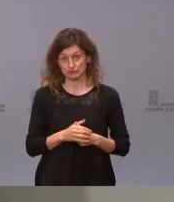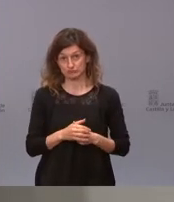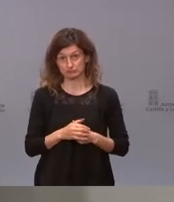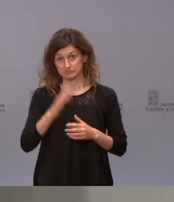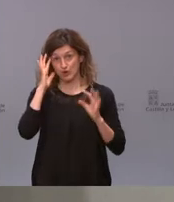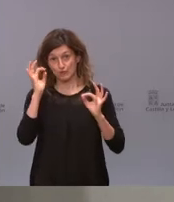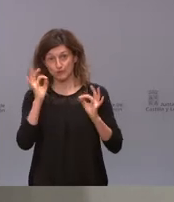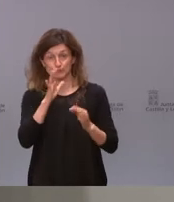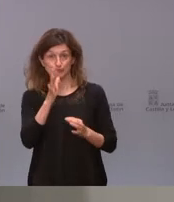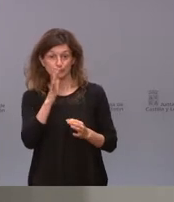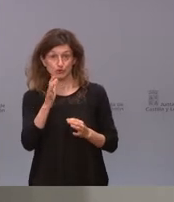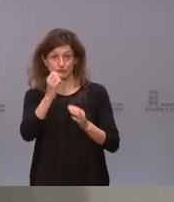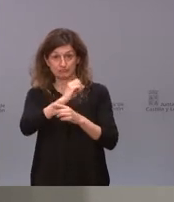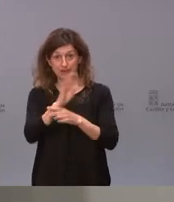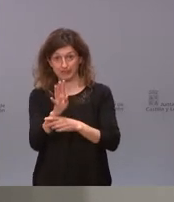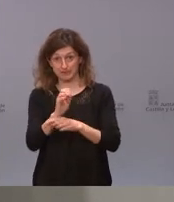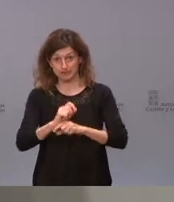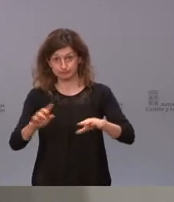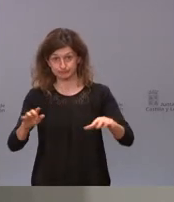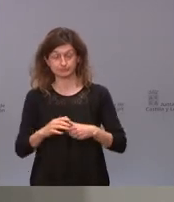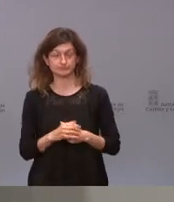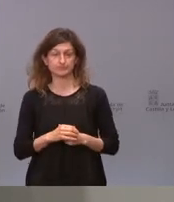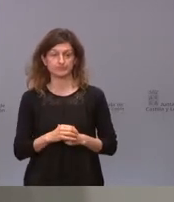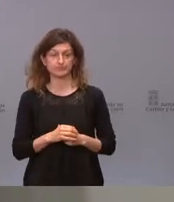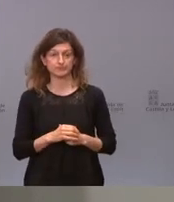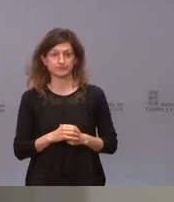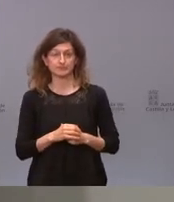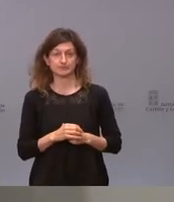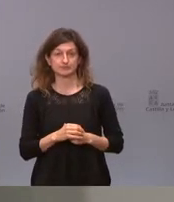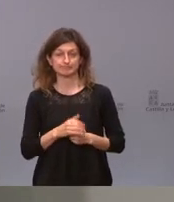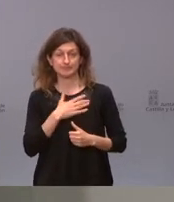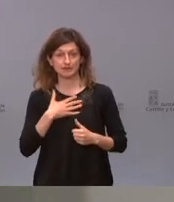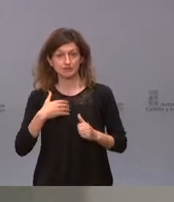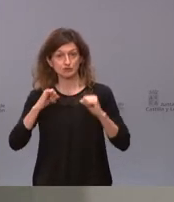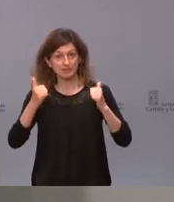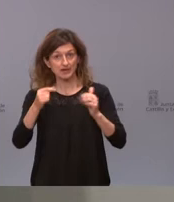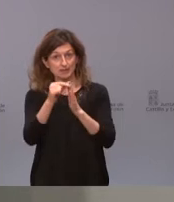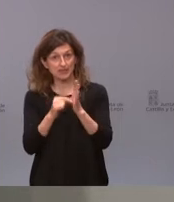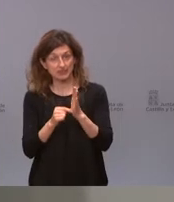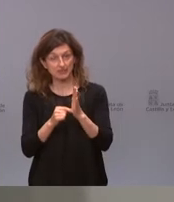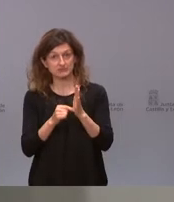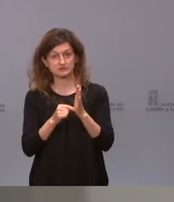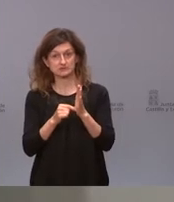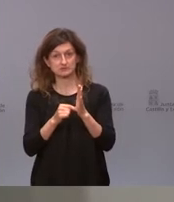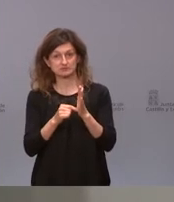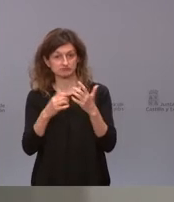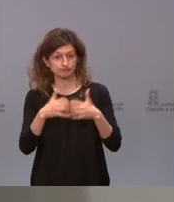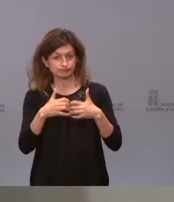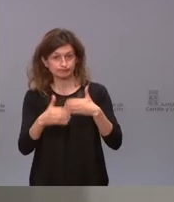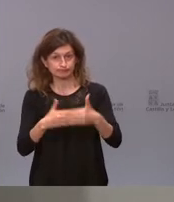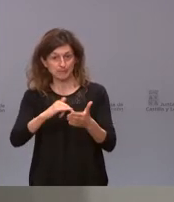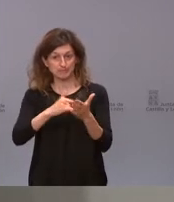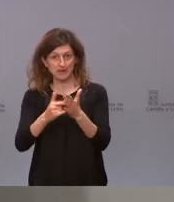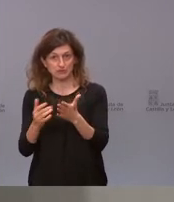manera con la pandemia por lo tanto aquí lo importante es poner en marcha las medidas de todos los planes que tenemos